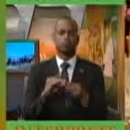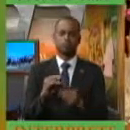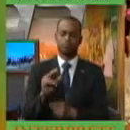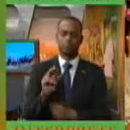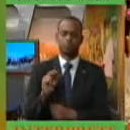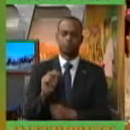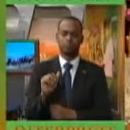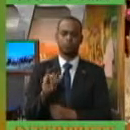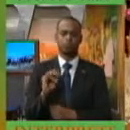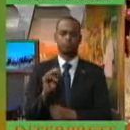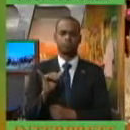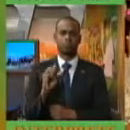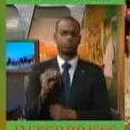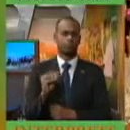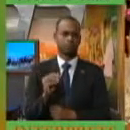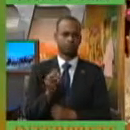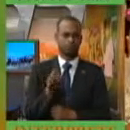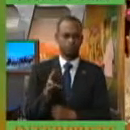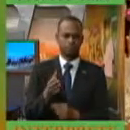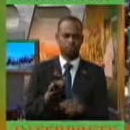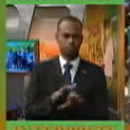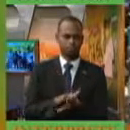Najayo, donde se hicieron las rampas,